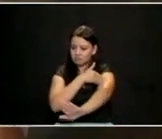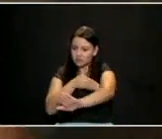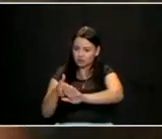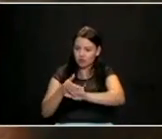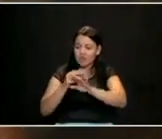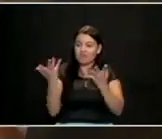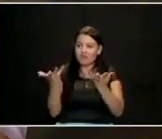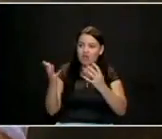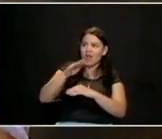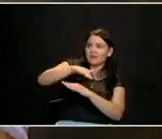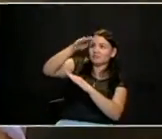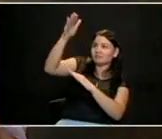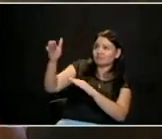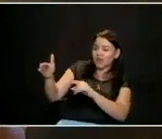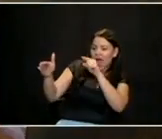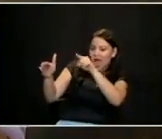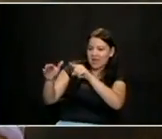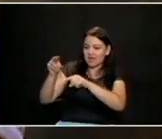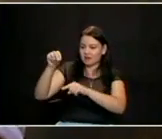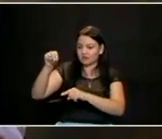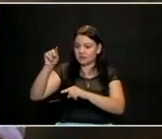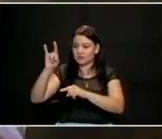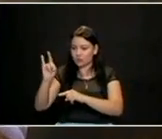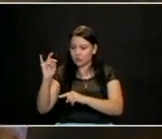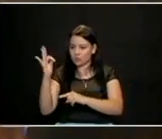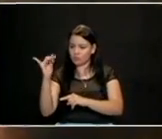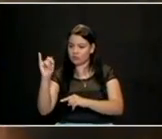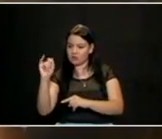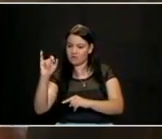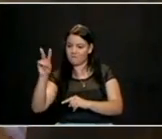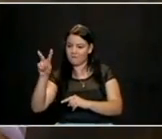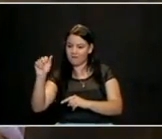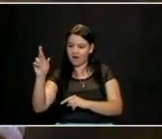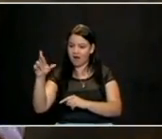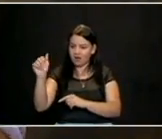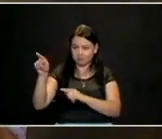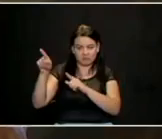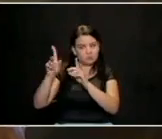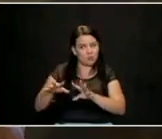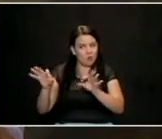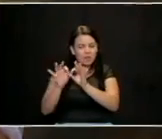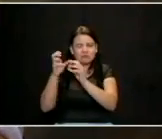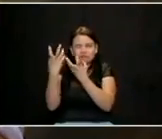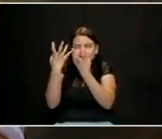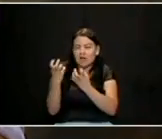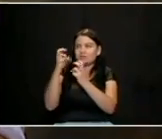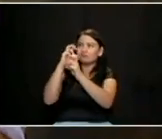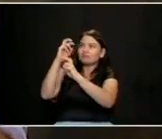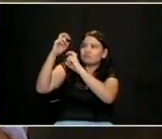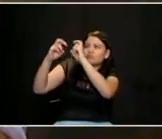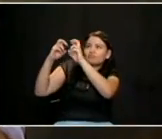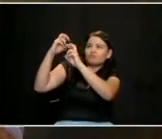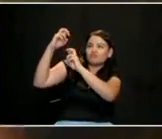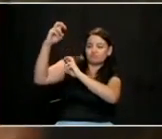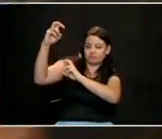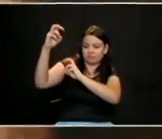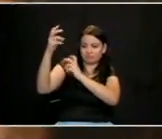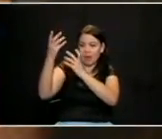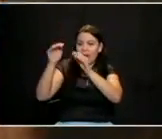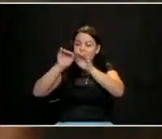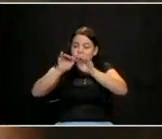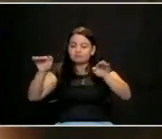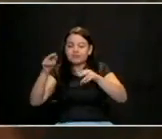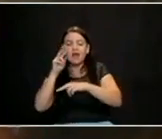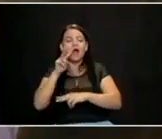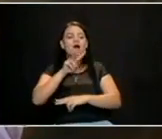espectacular. Y en el próximo gobierno voy a hacer un cable turístico para que podamos acceder a él mejor. Y dos, un gran mirador de ciudad.